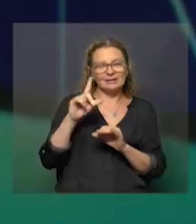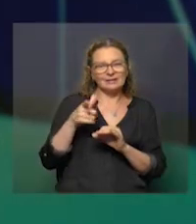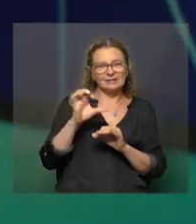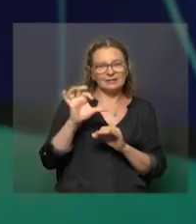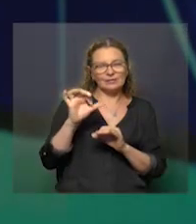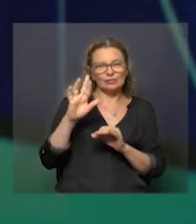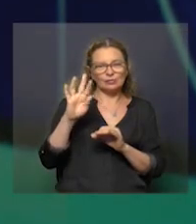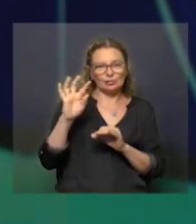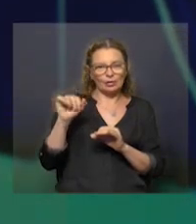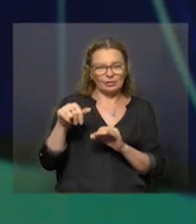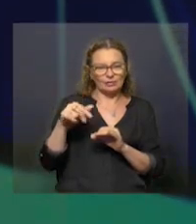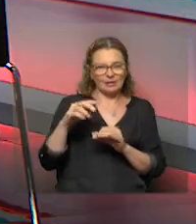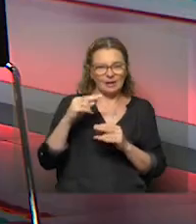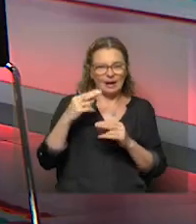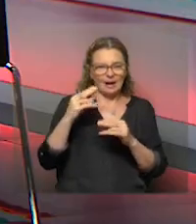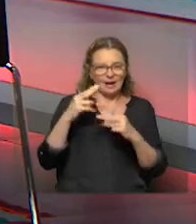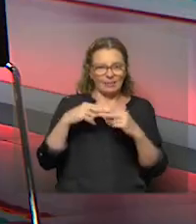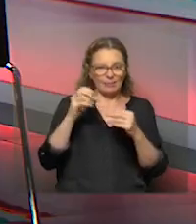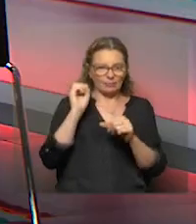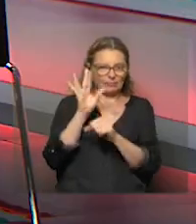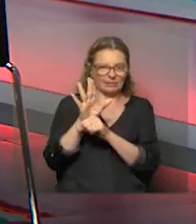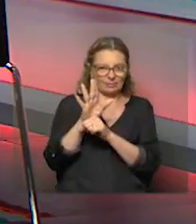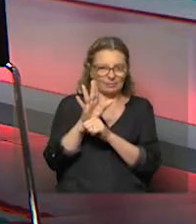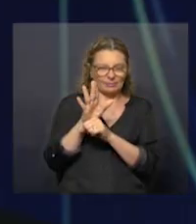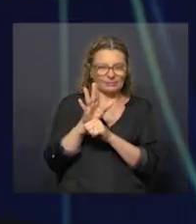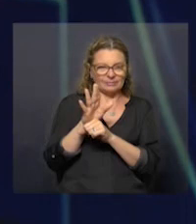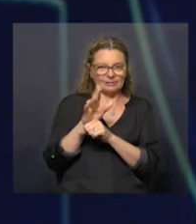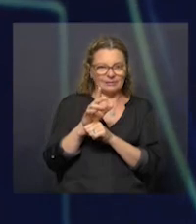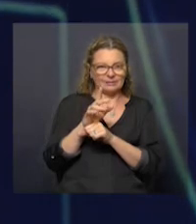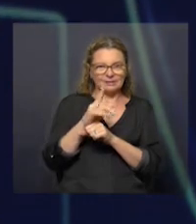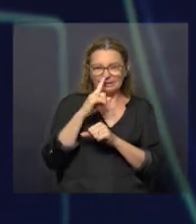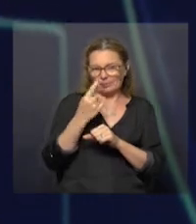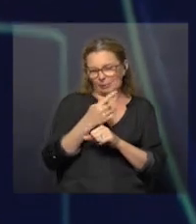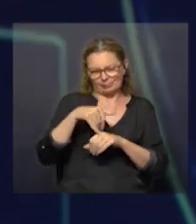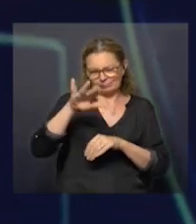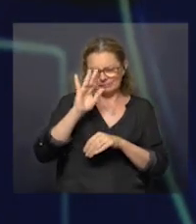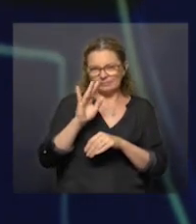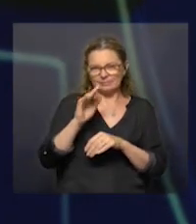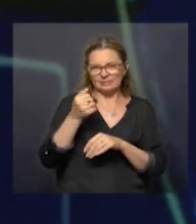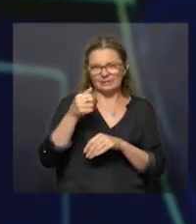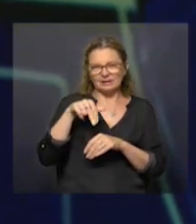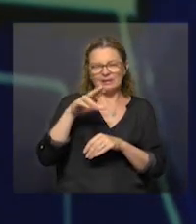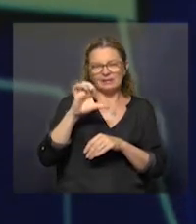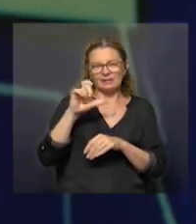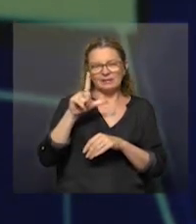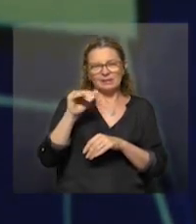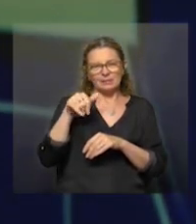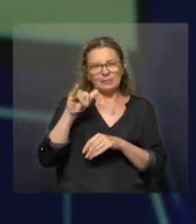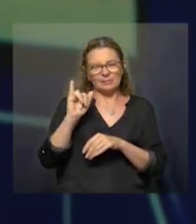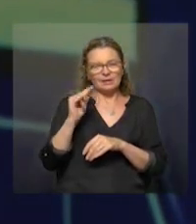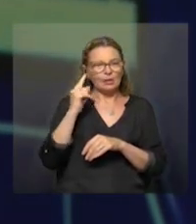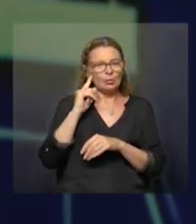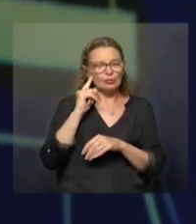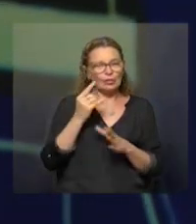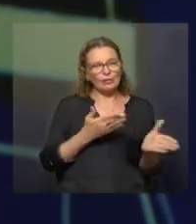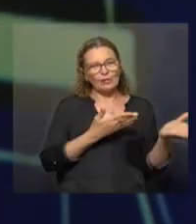era grabar y la subimos así, a la cortita. Y Anselmi la escuchó y nos invitó, nos